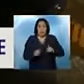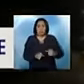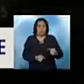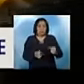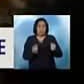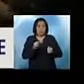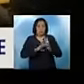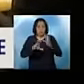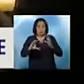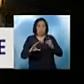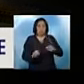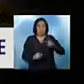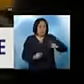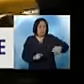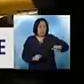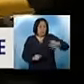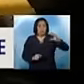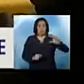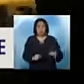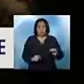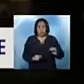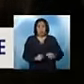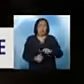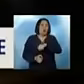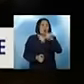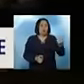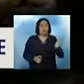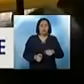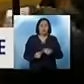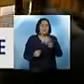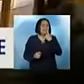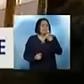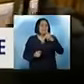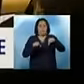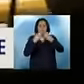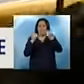a otros les han roto las lunas, porque las piedras están lloviendo por todos